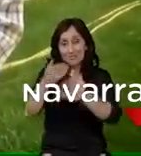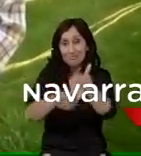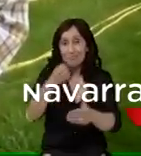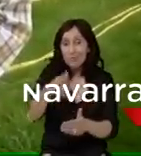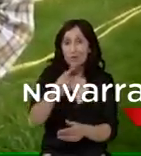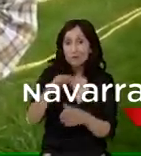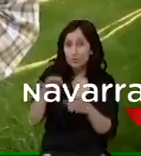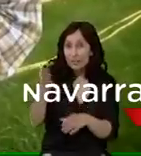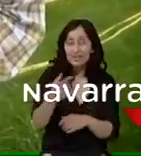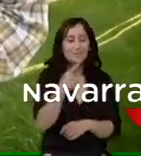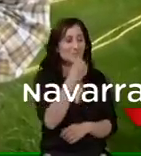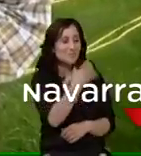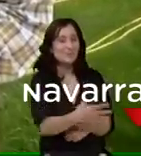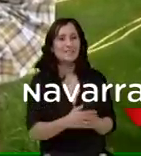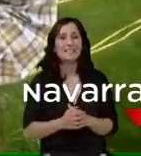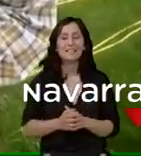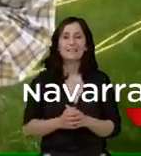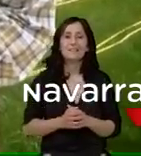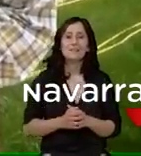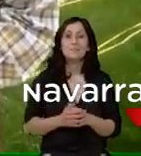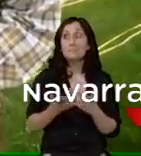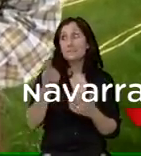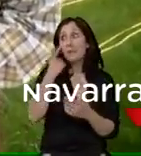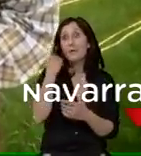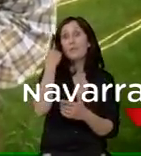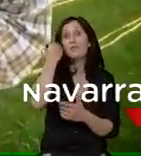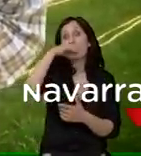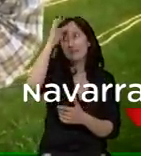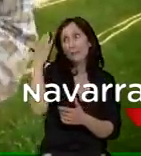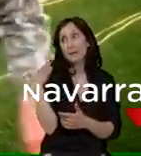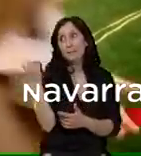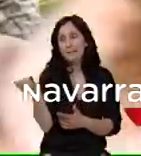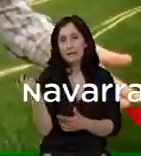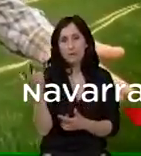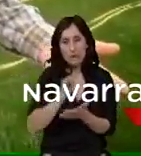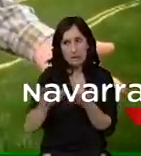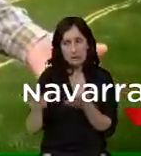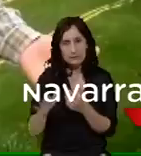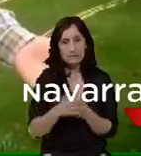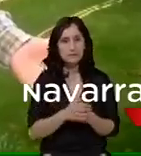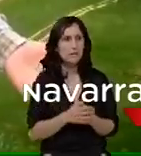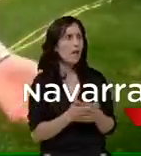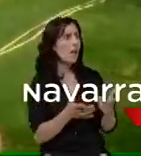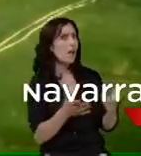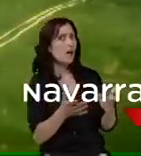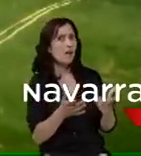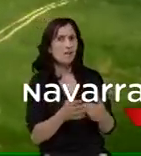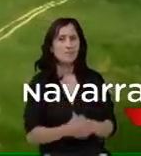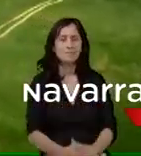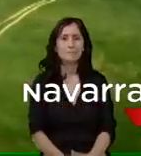mucha suerte. Genial. Y nada, a ver si un fin de semana me invitáis con todos los gastos pagados. que... ¡Eh!